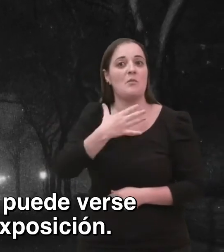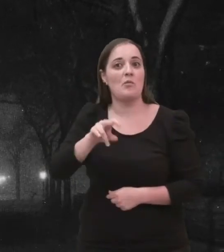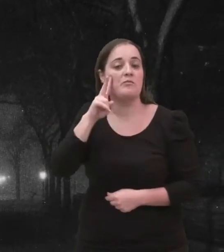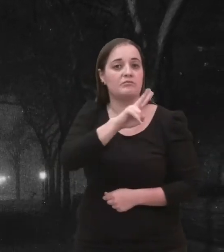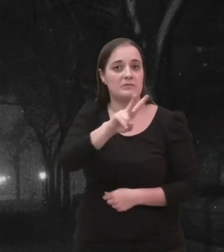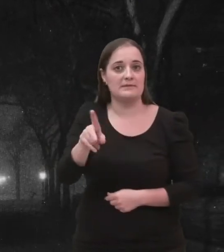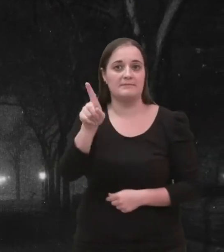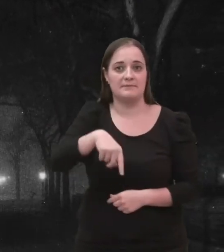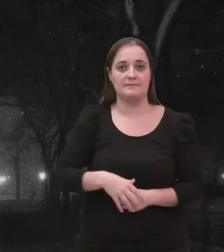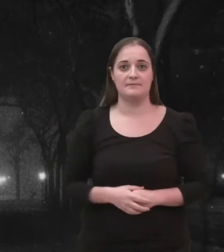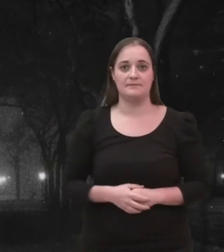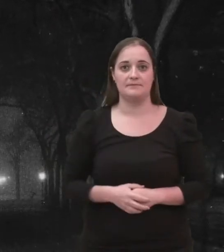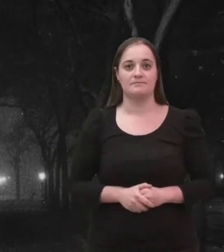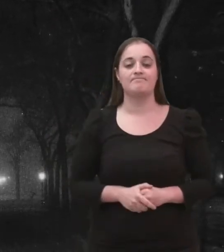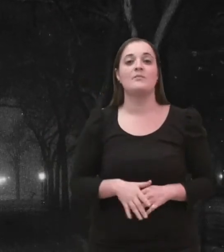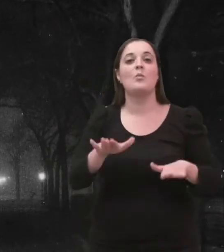exposición.